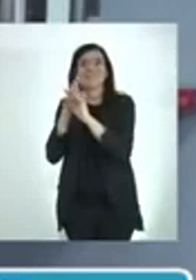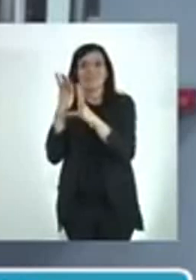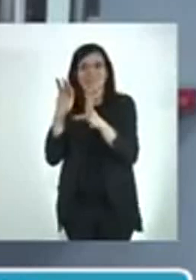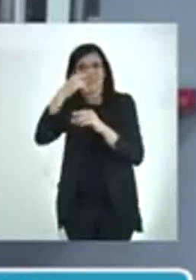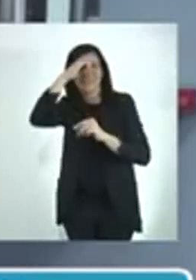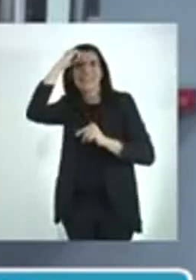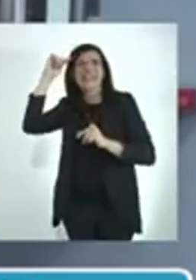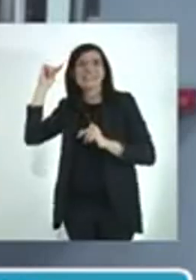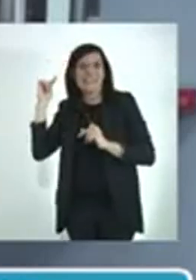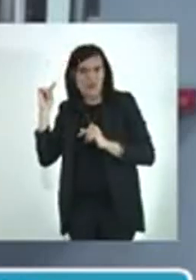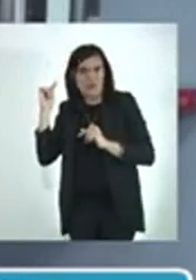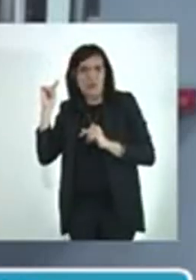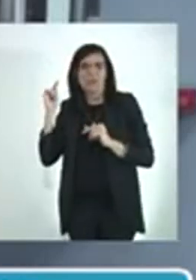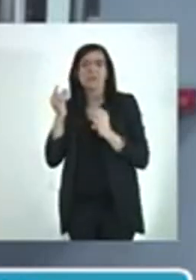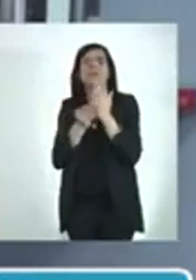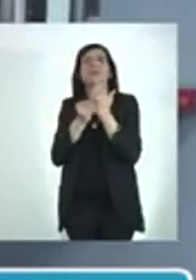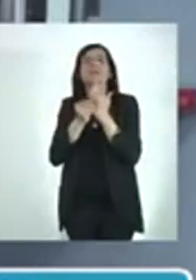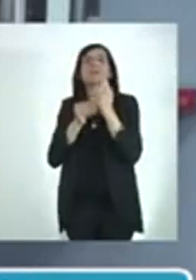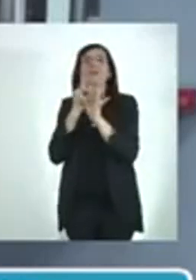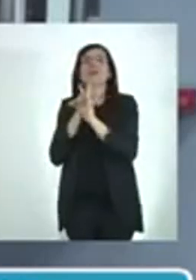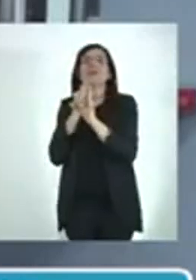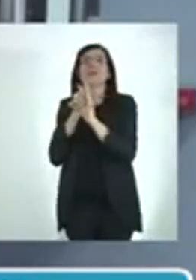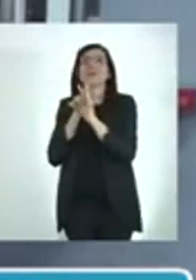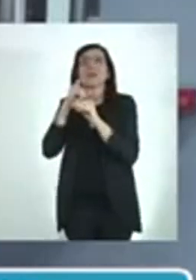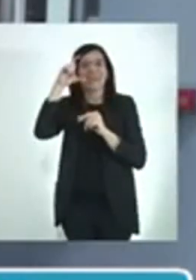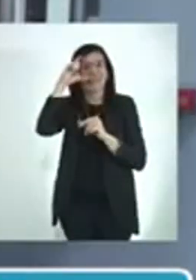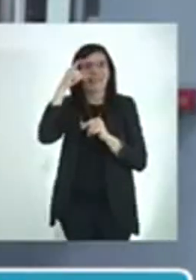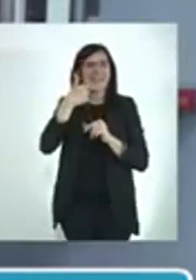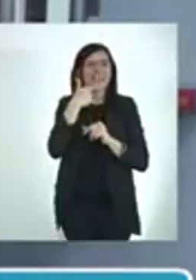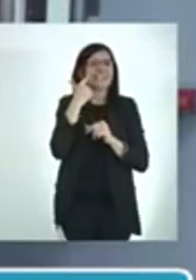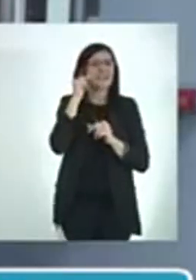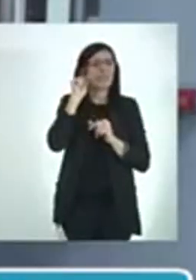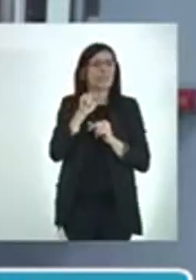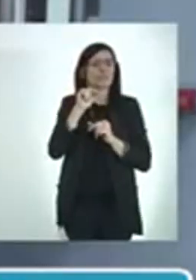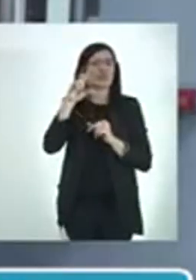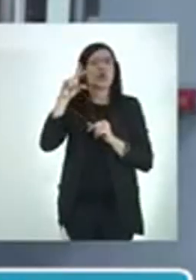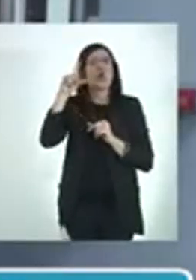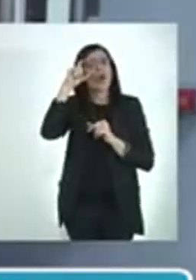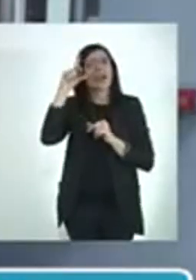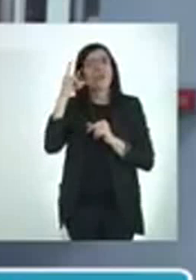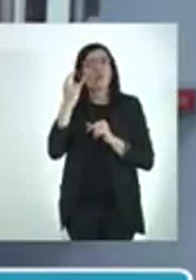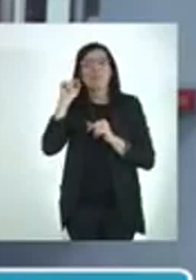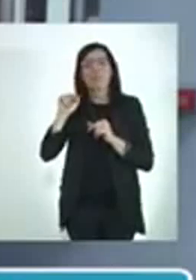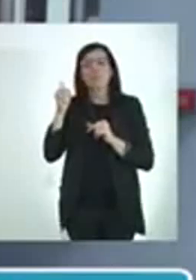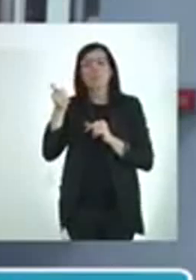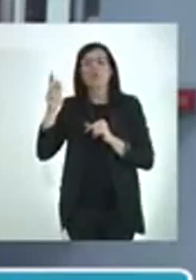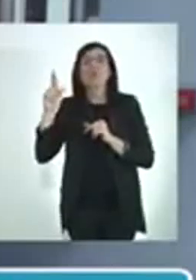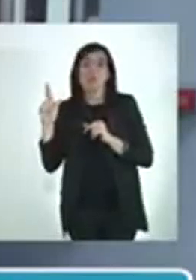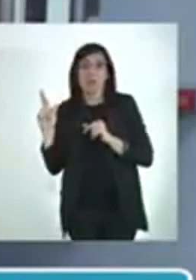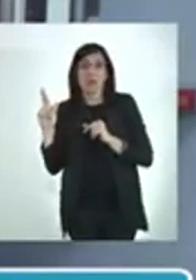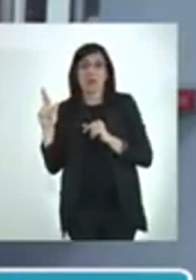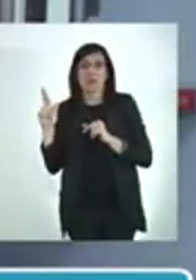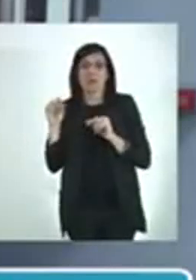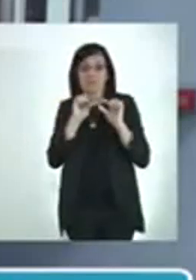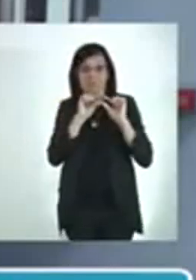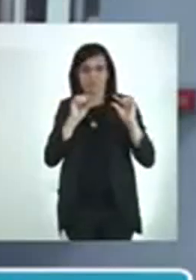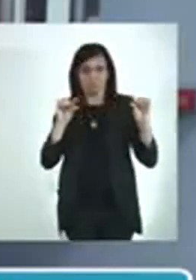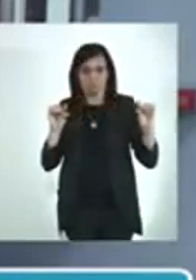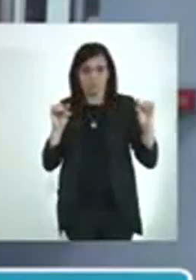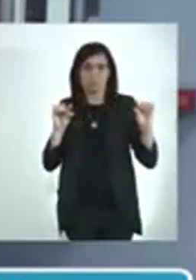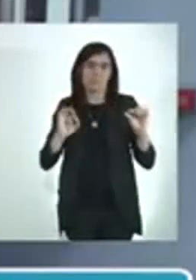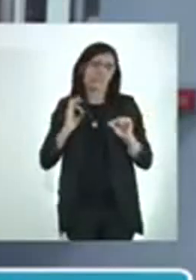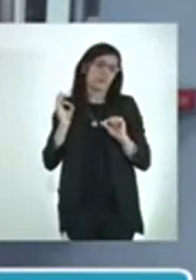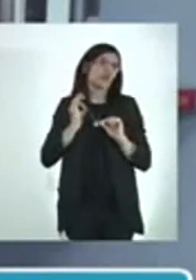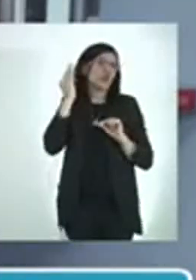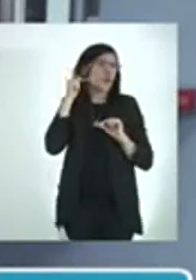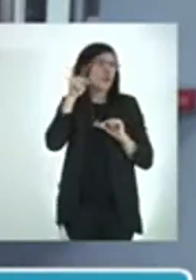página nacional del Ministerio de Educación, esi.edu.ar, en donde hace años que están esos materiales. La propuesta con